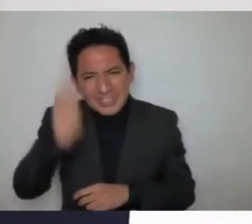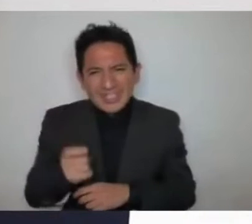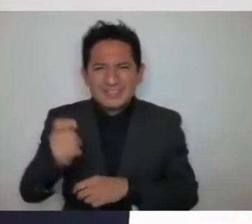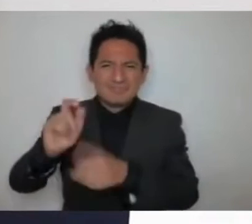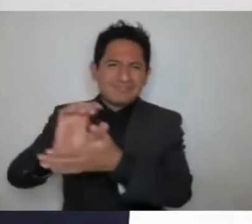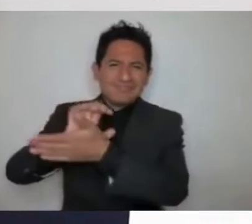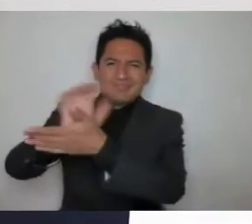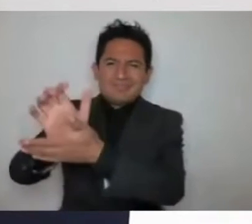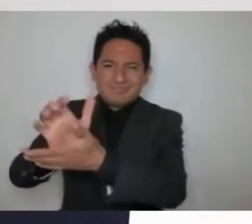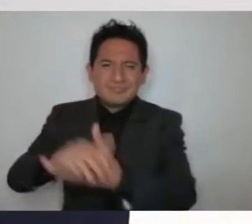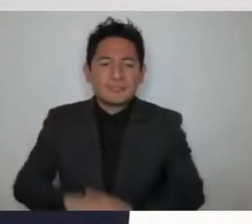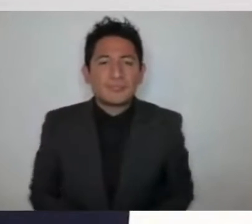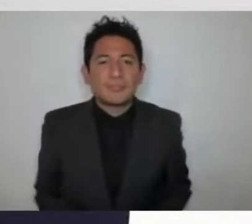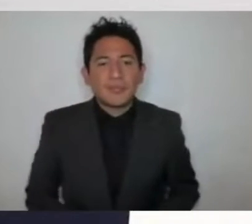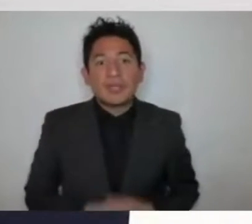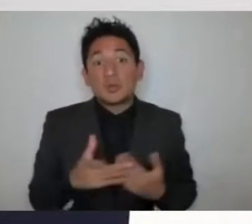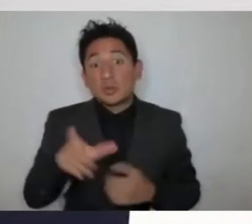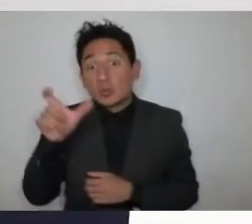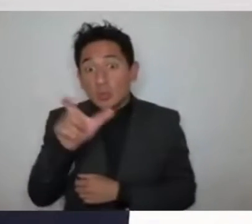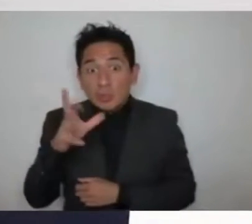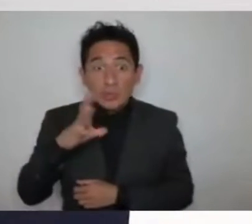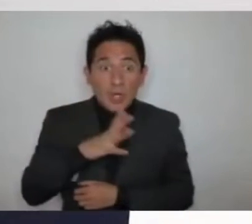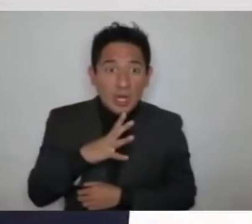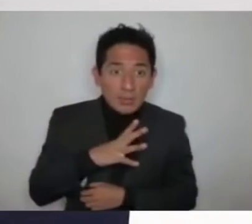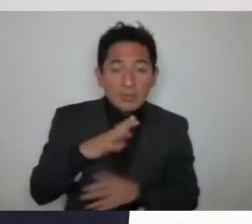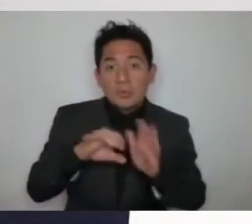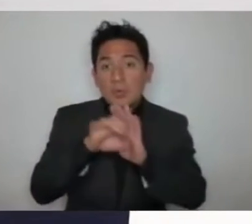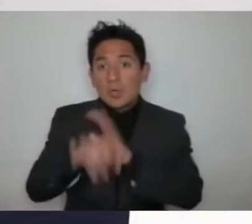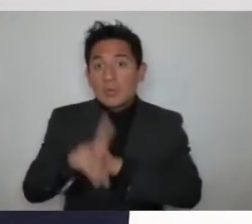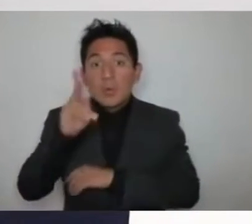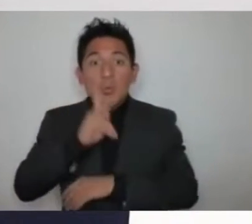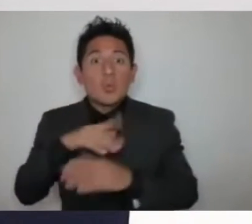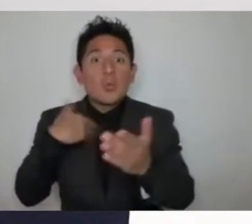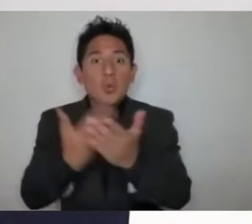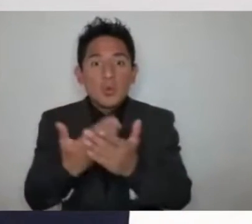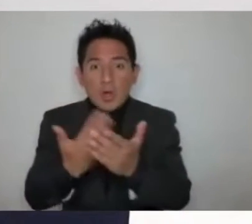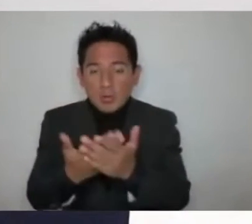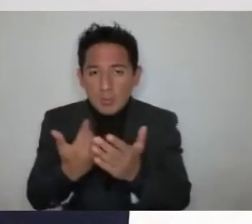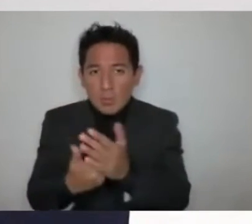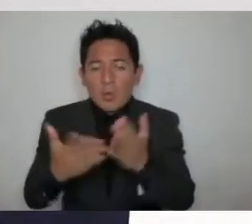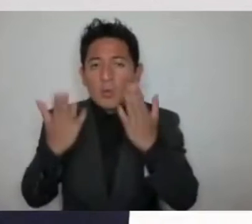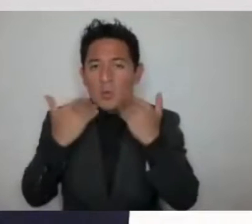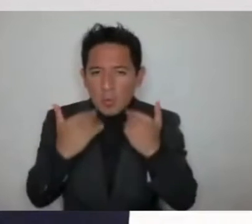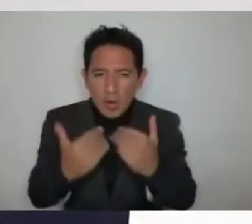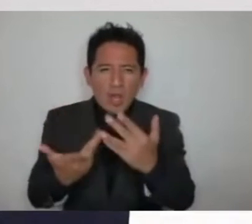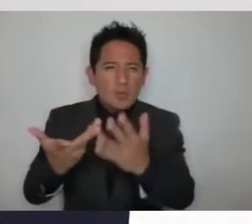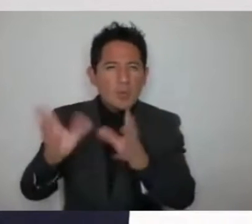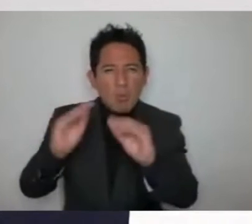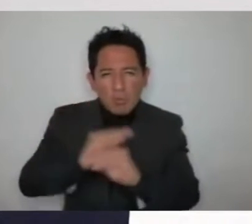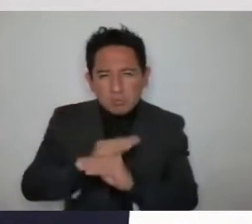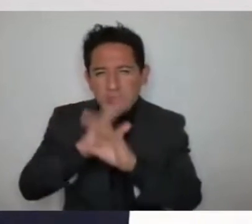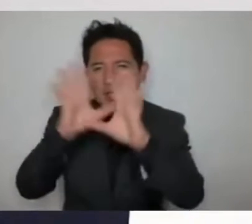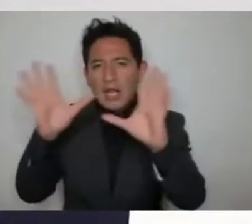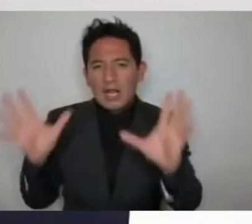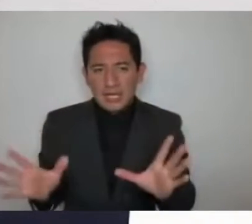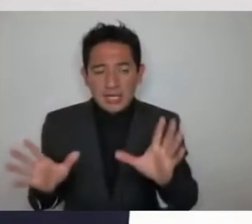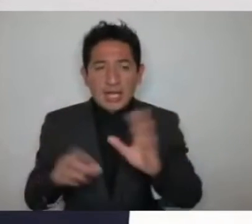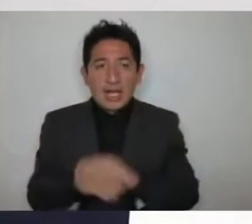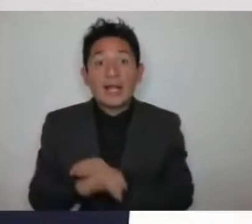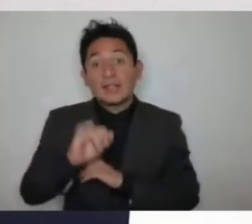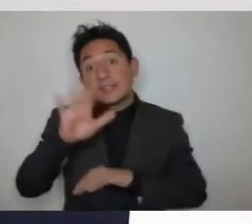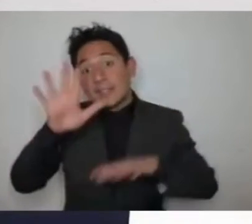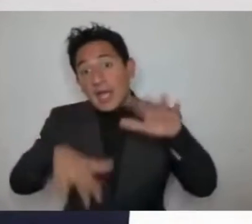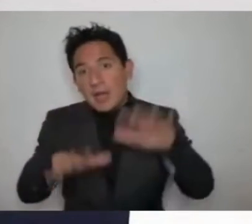esos casos aún incluso cuando no generan una prueba de forma directa cuando no sean realizados para obtener una confesión por ejemplo sí nos pueden